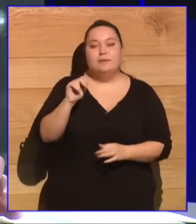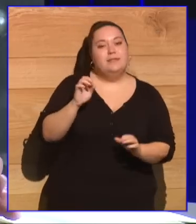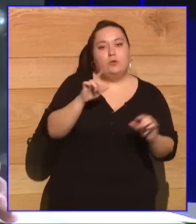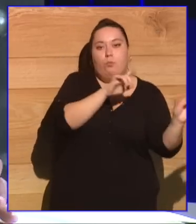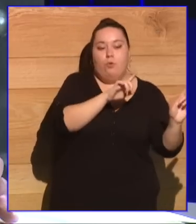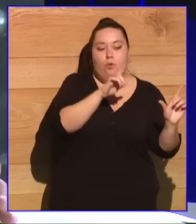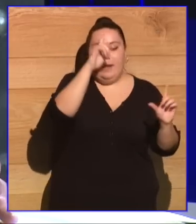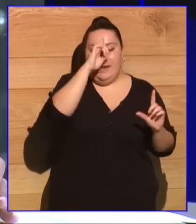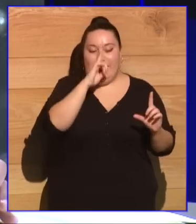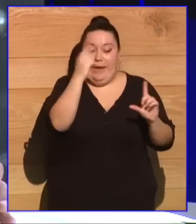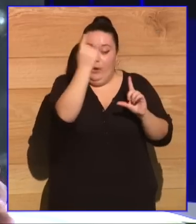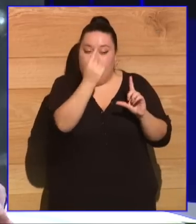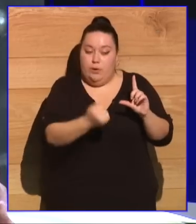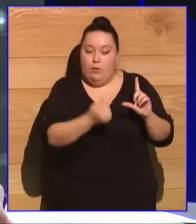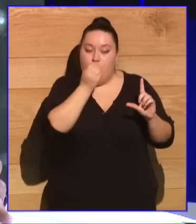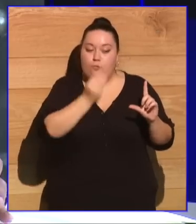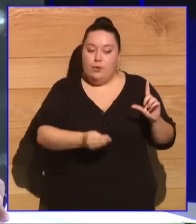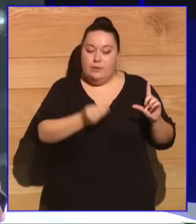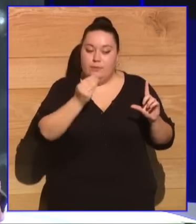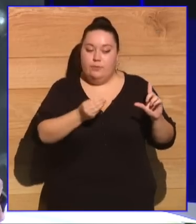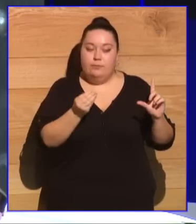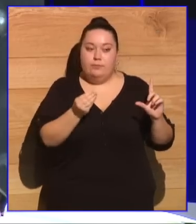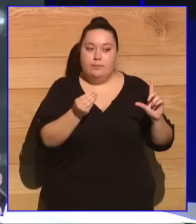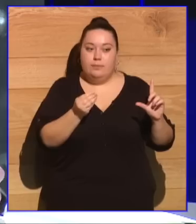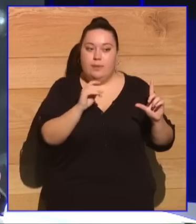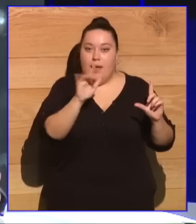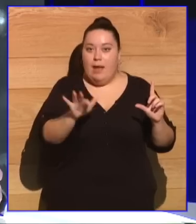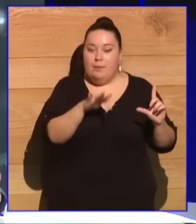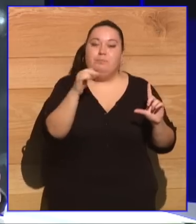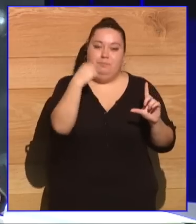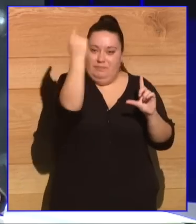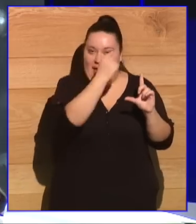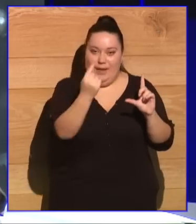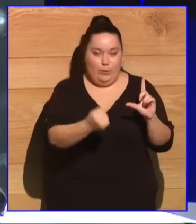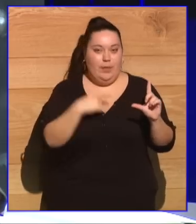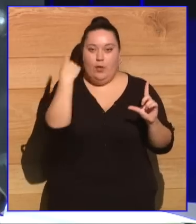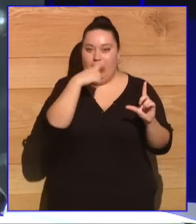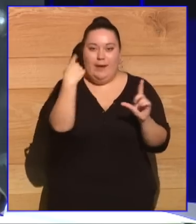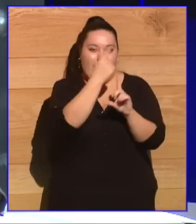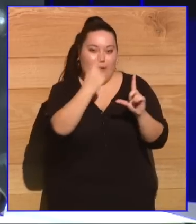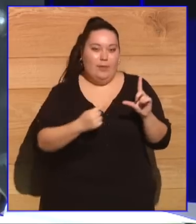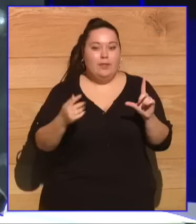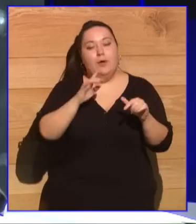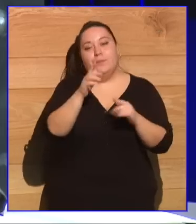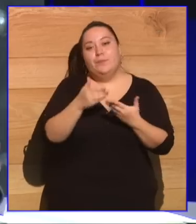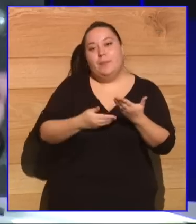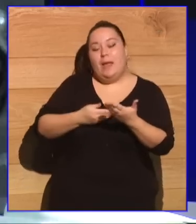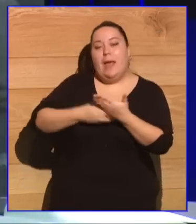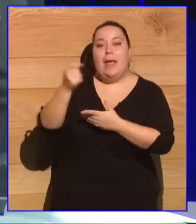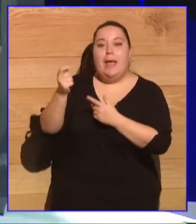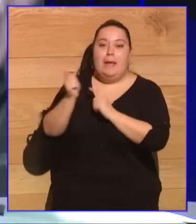ilustrador, que es un grandísimo también caricaturizador y trabaja en prensa, en